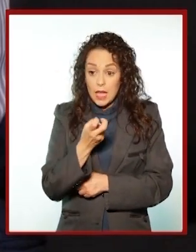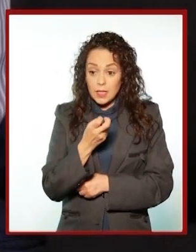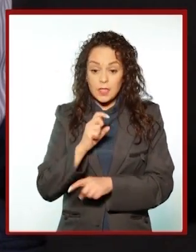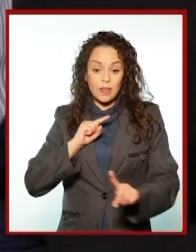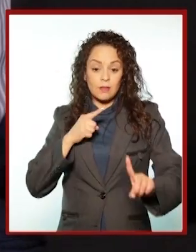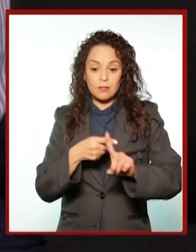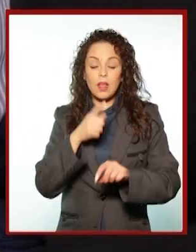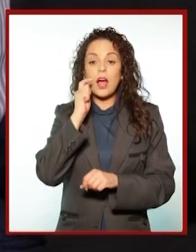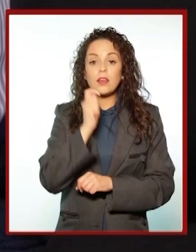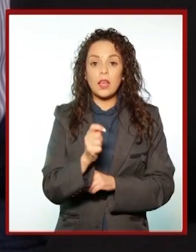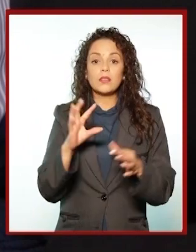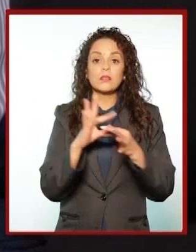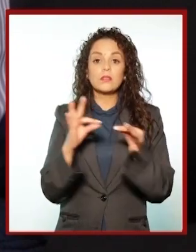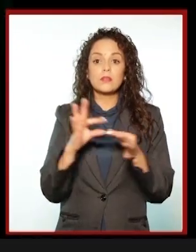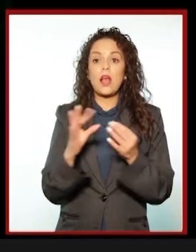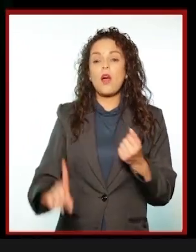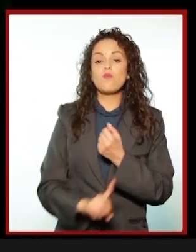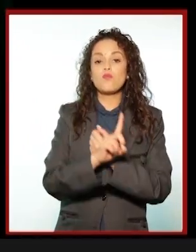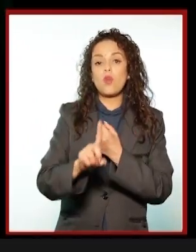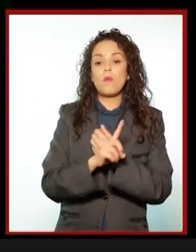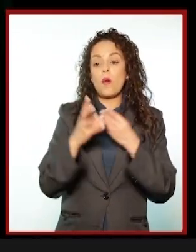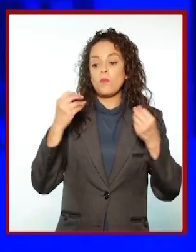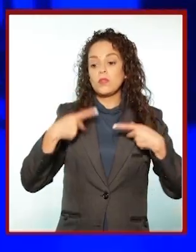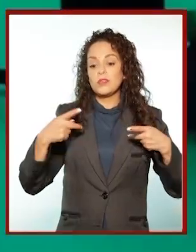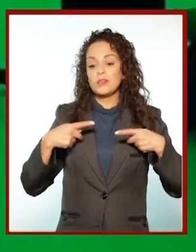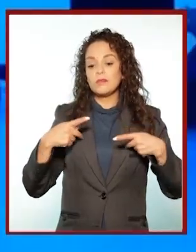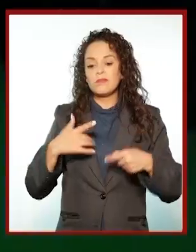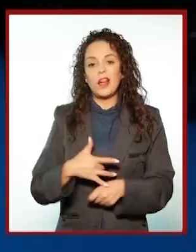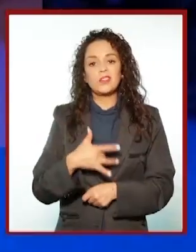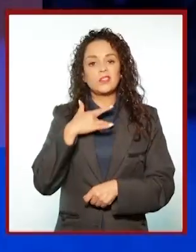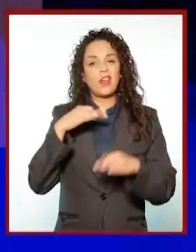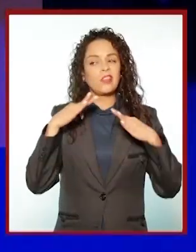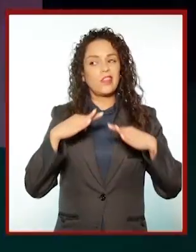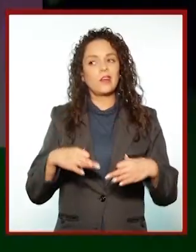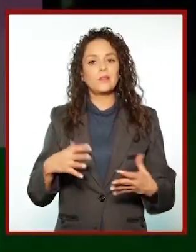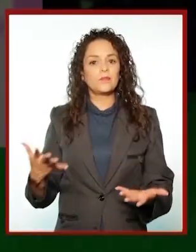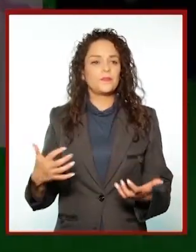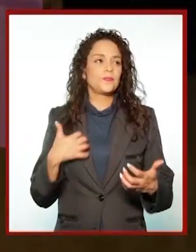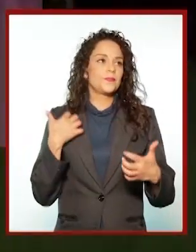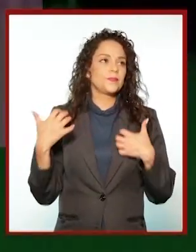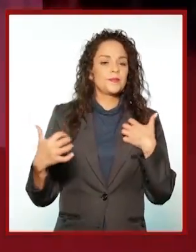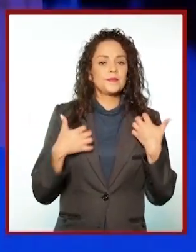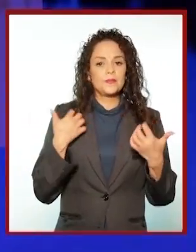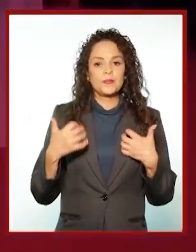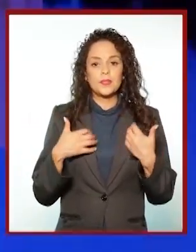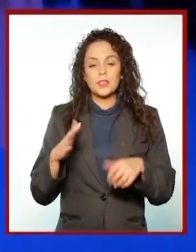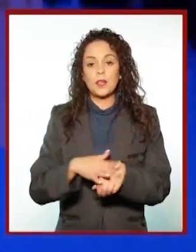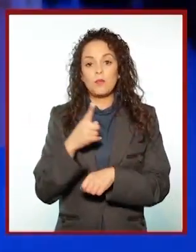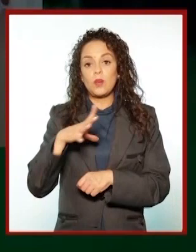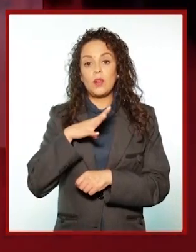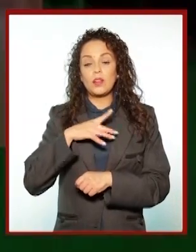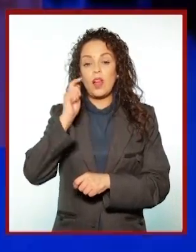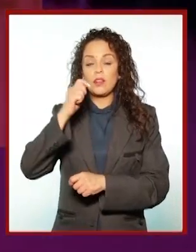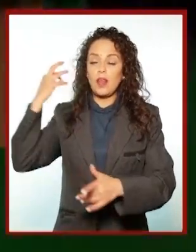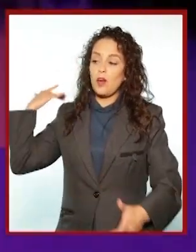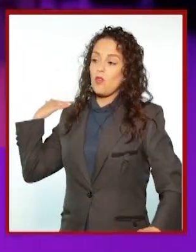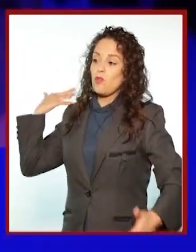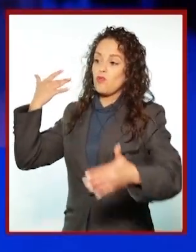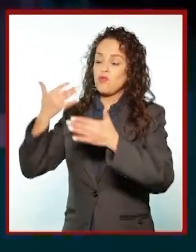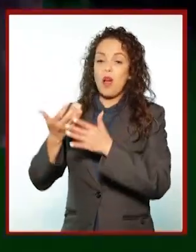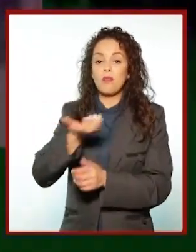en sí mismo está hablando de una problemática que para muchos es incómoda, ¿no? Porque pues se relaciona también con una serie de acumulados